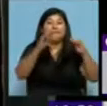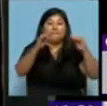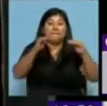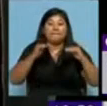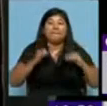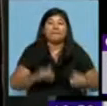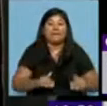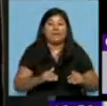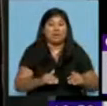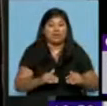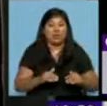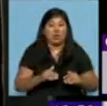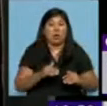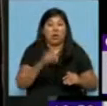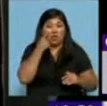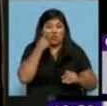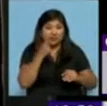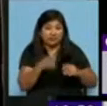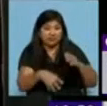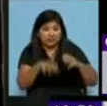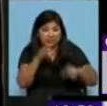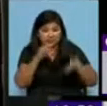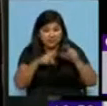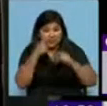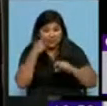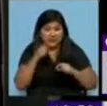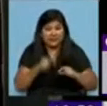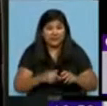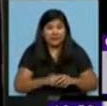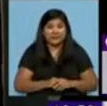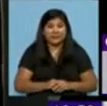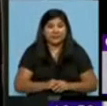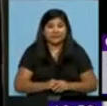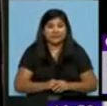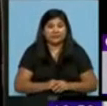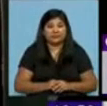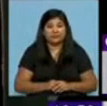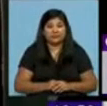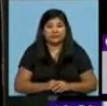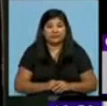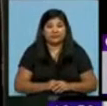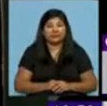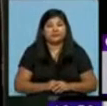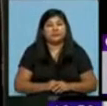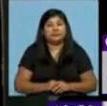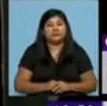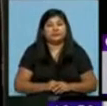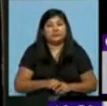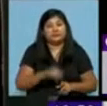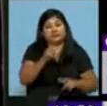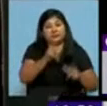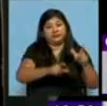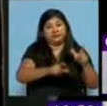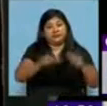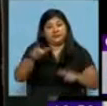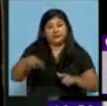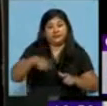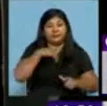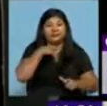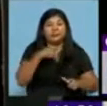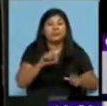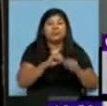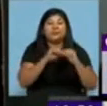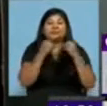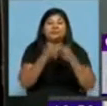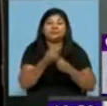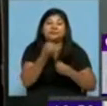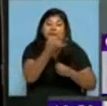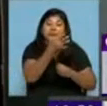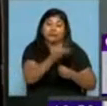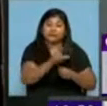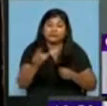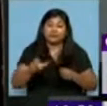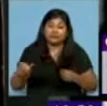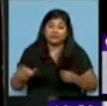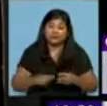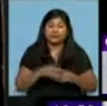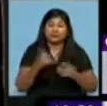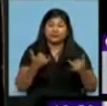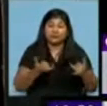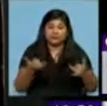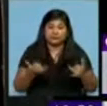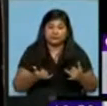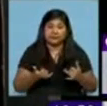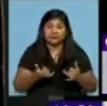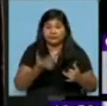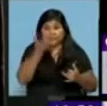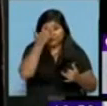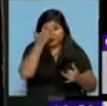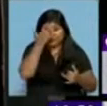de diagnósticos que tenemos en la provincia de Jujuy. Bien, de la población jujeña, ¿qué cantidad tiene la enfermedad y qué